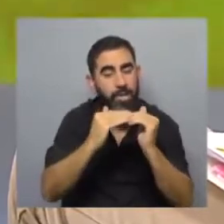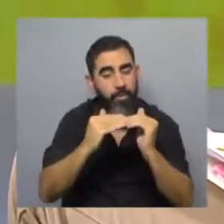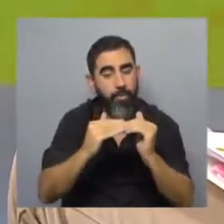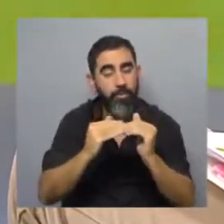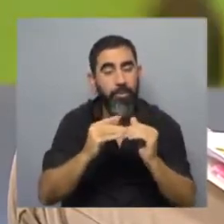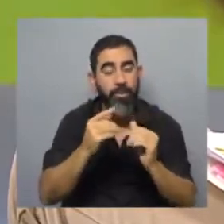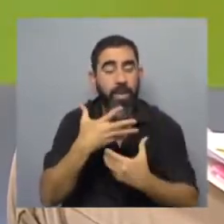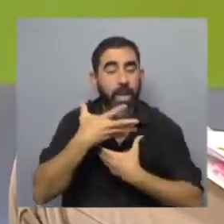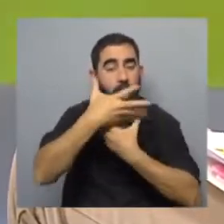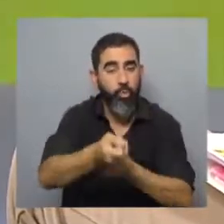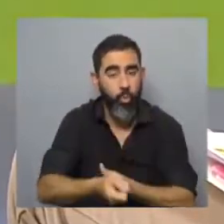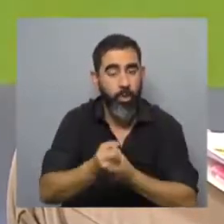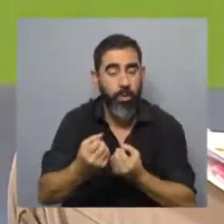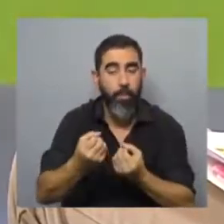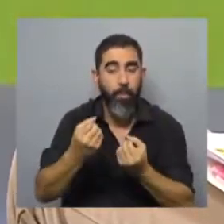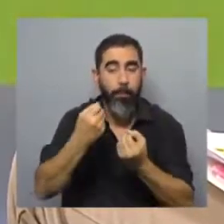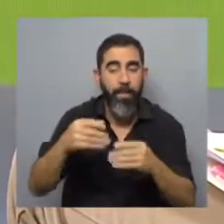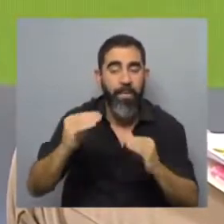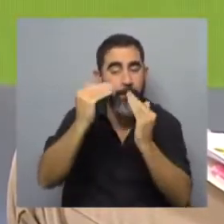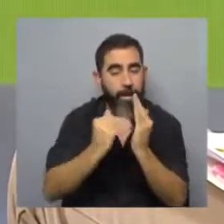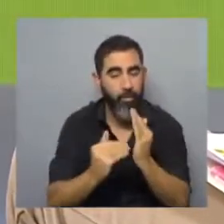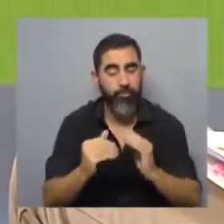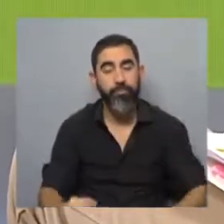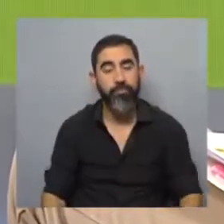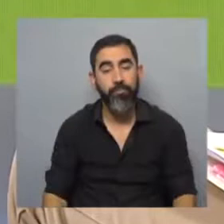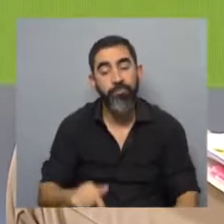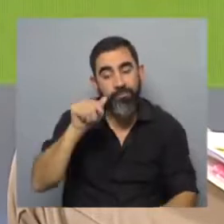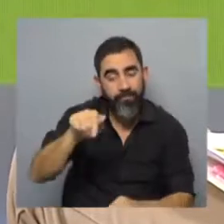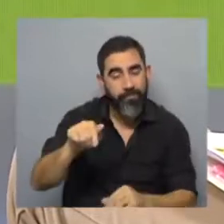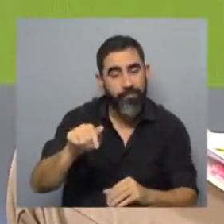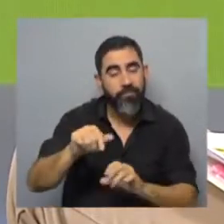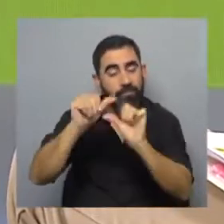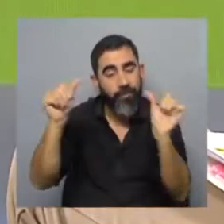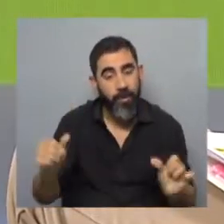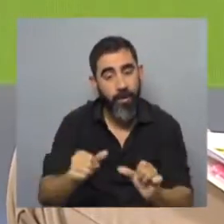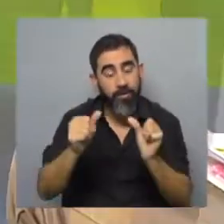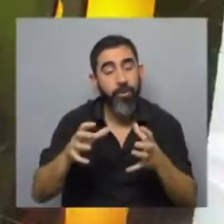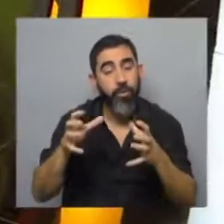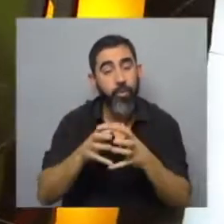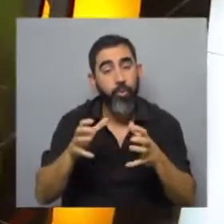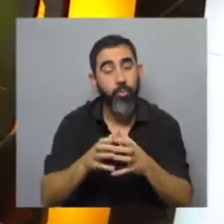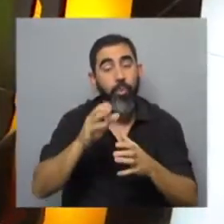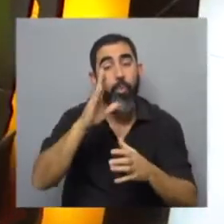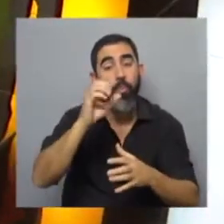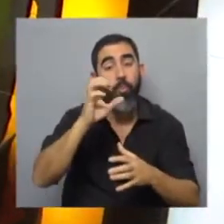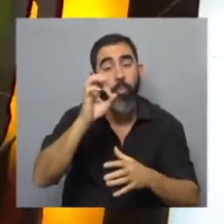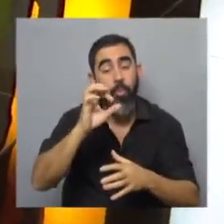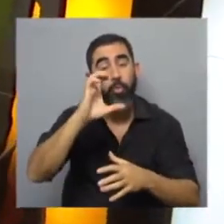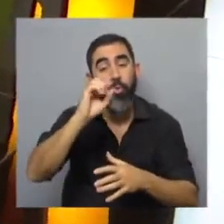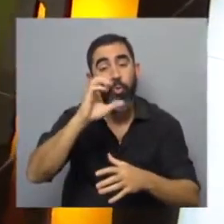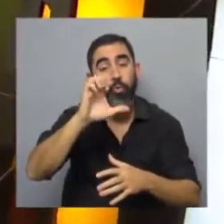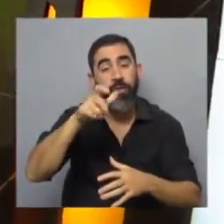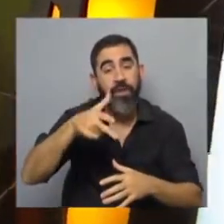supuesto, minimicen las pérdidas. Está bueno. A eso se dedica el grupo post cosecha de frutas y hortalizas